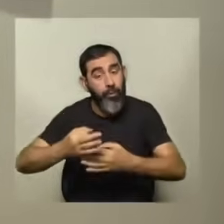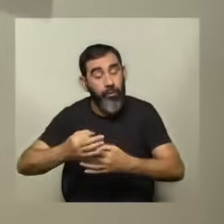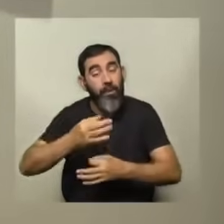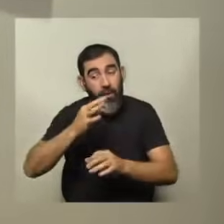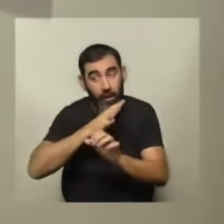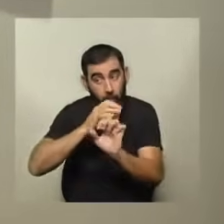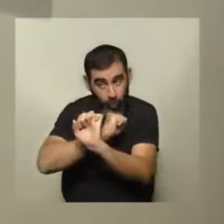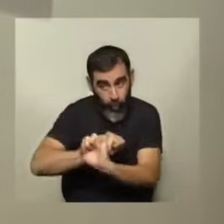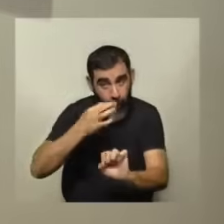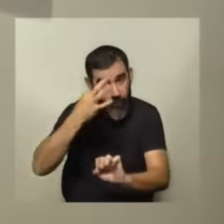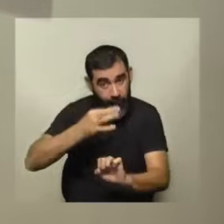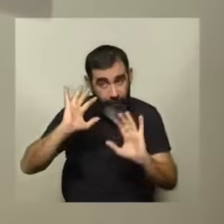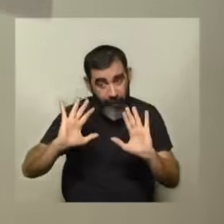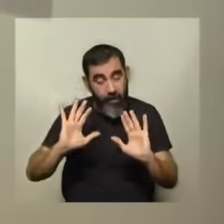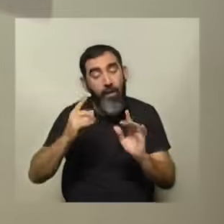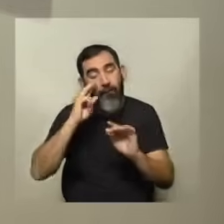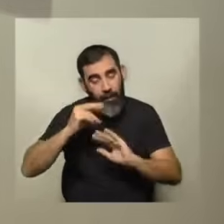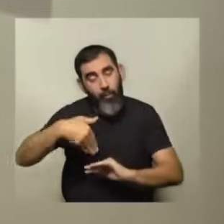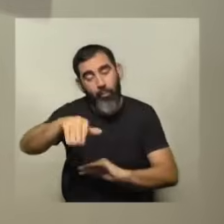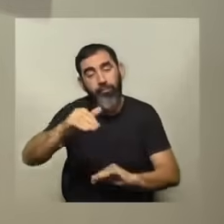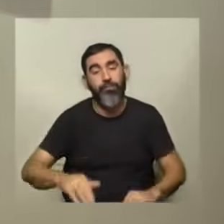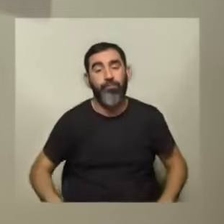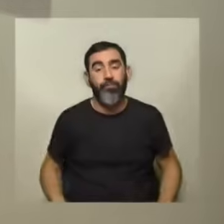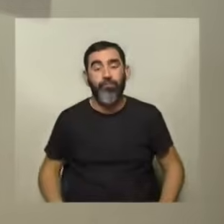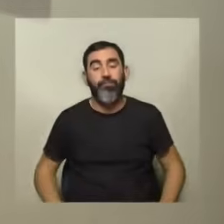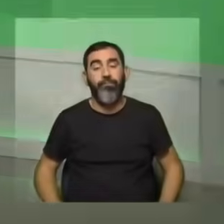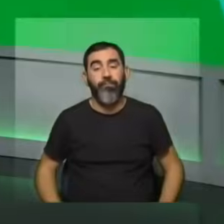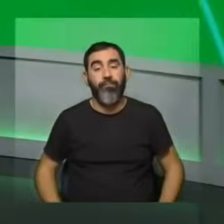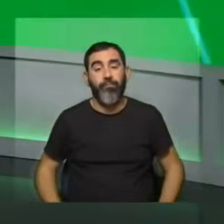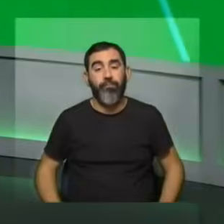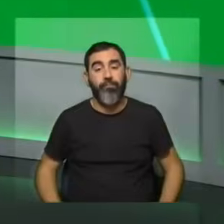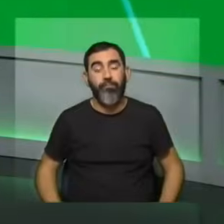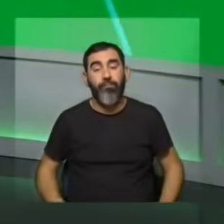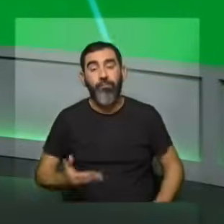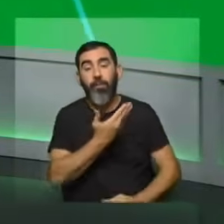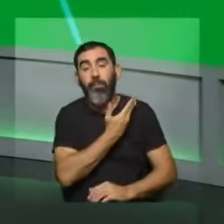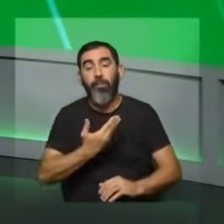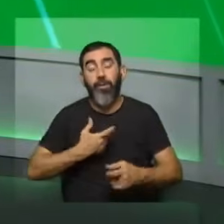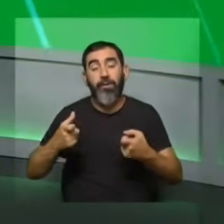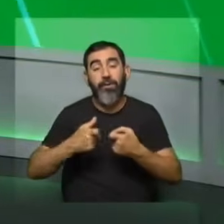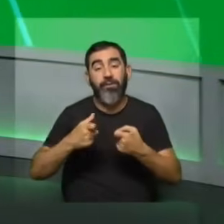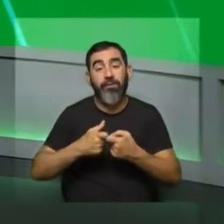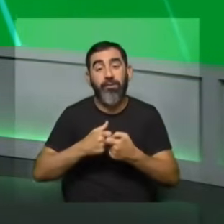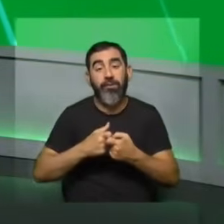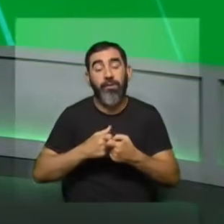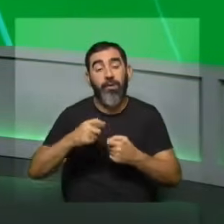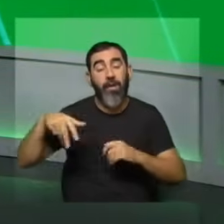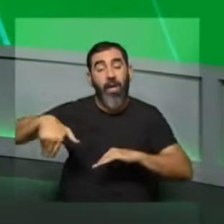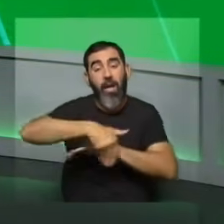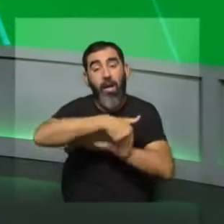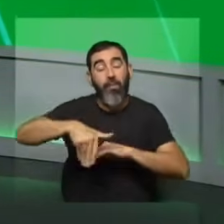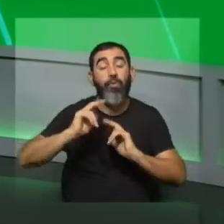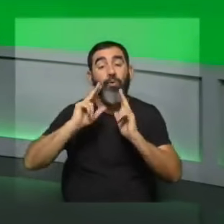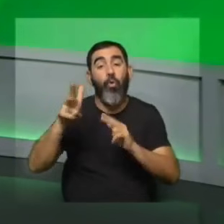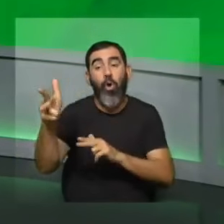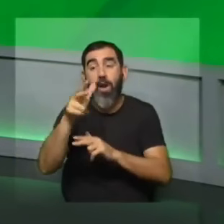la capacidad para que también se incorpore el transporte de pasajeros. El presidente de la Asociación Uruguaya de Caminos dijo que